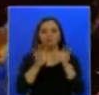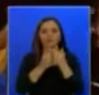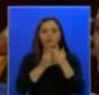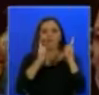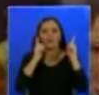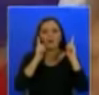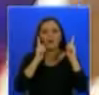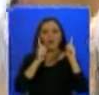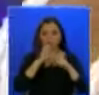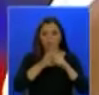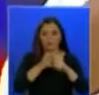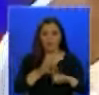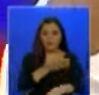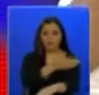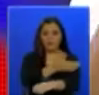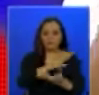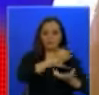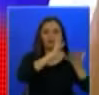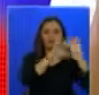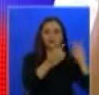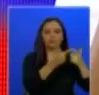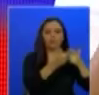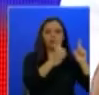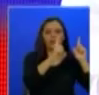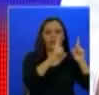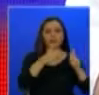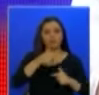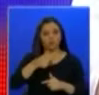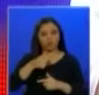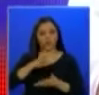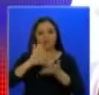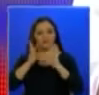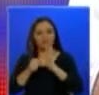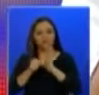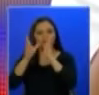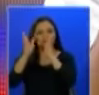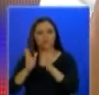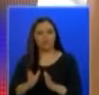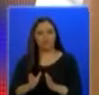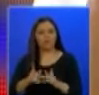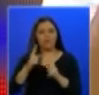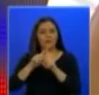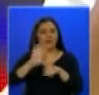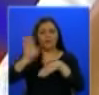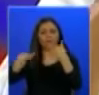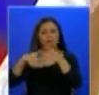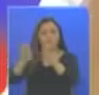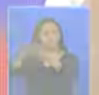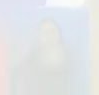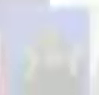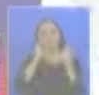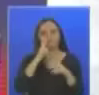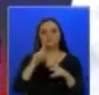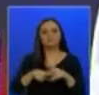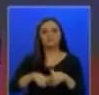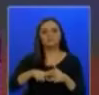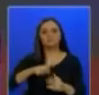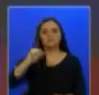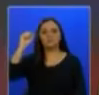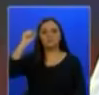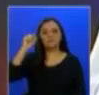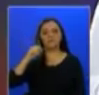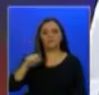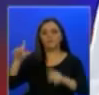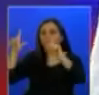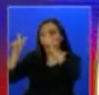los mismos medios de comunicación, con las mismas oligarquías, atacando los procesos de transformación, con los mismos insultos. Gritar y enseguida